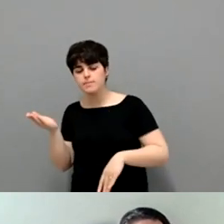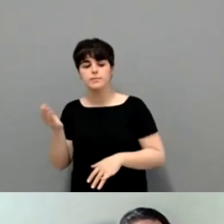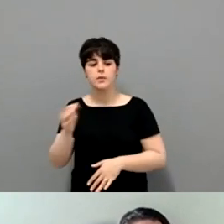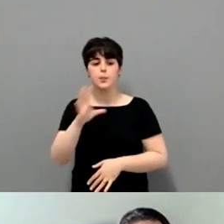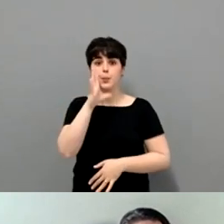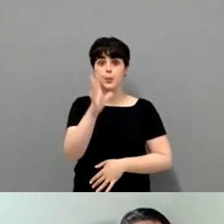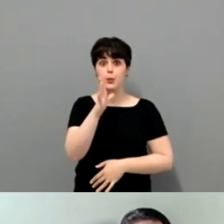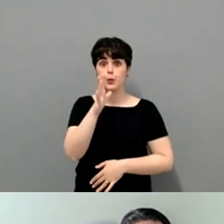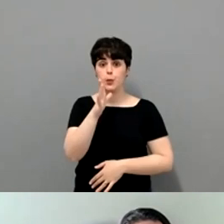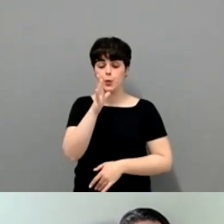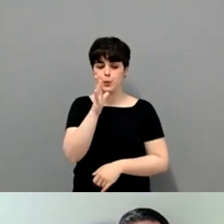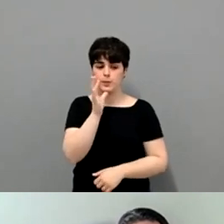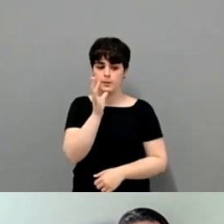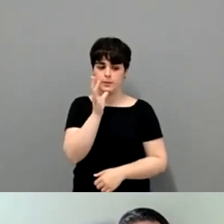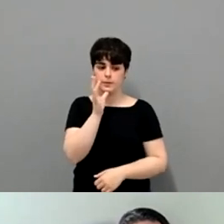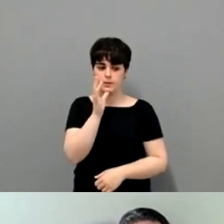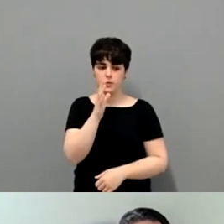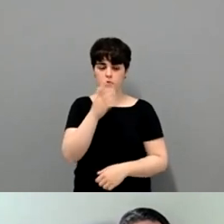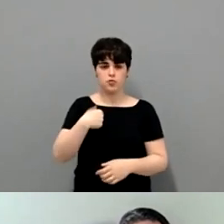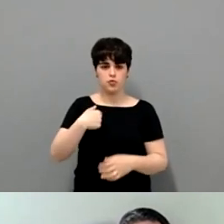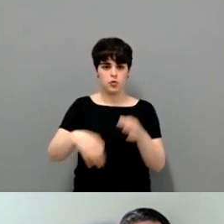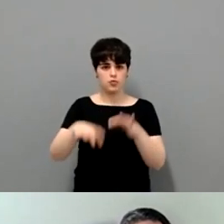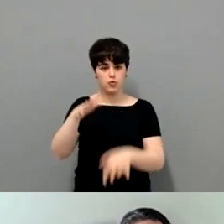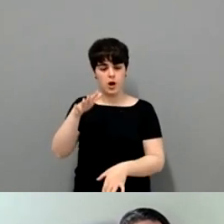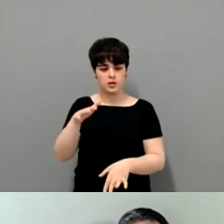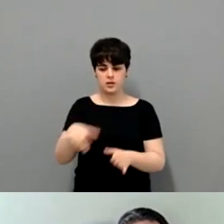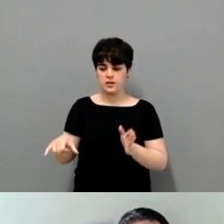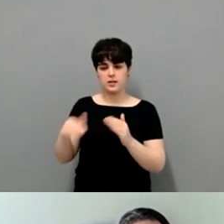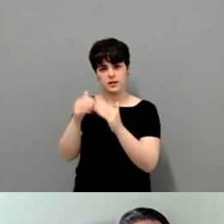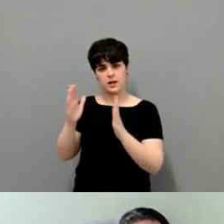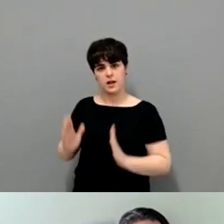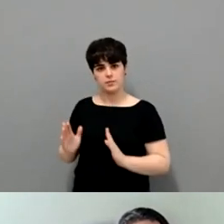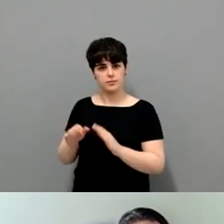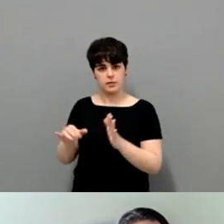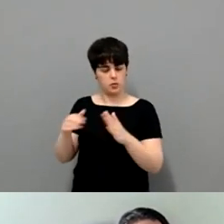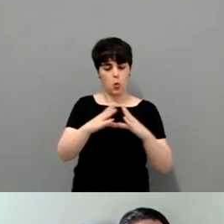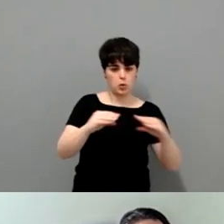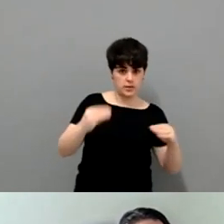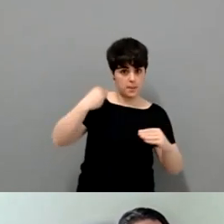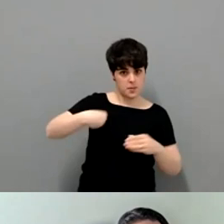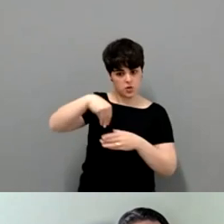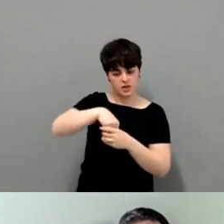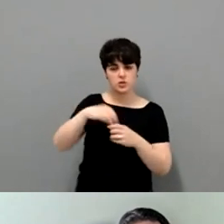porque tengo la suerte de que trabaja muy cerca en la misma universidad,